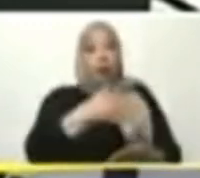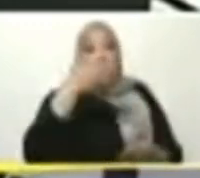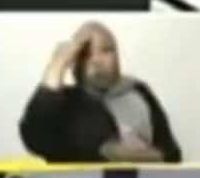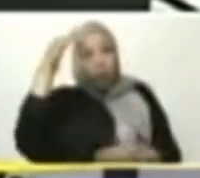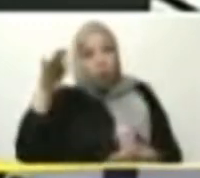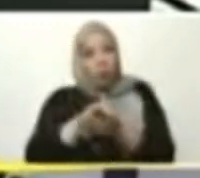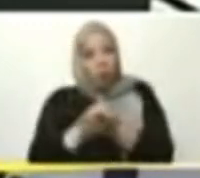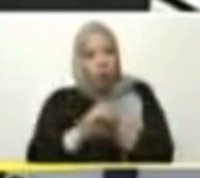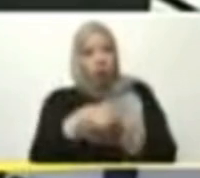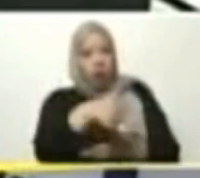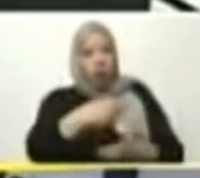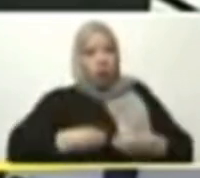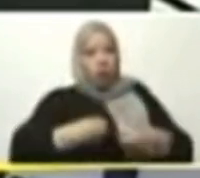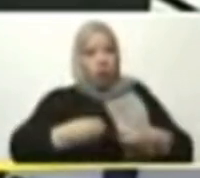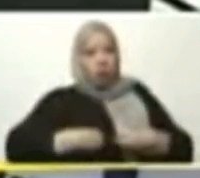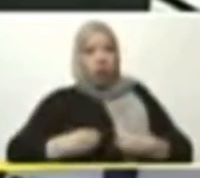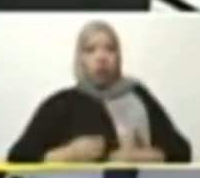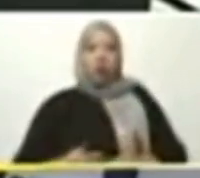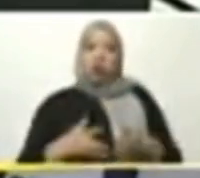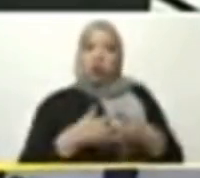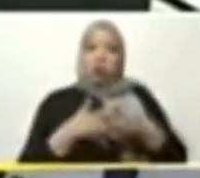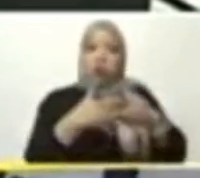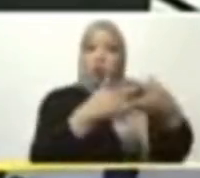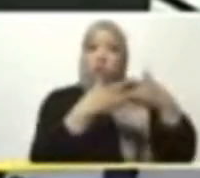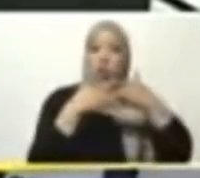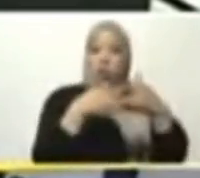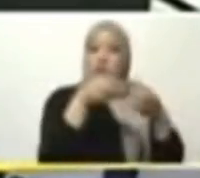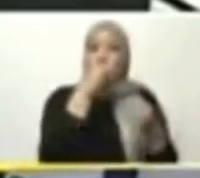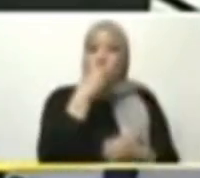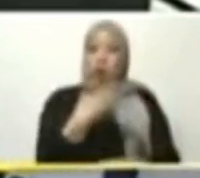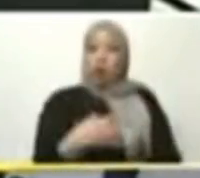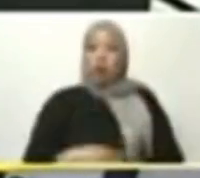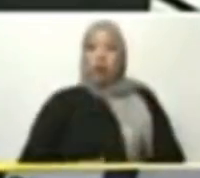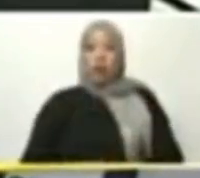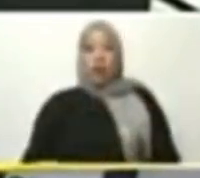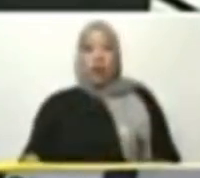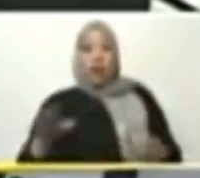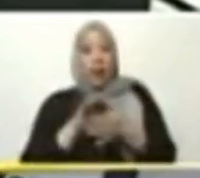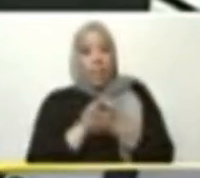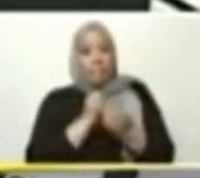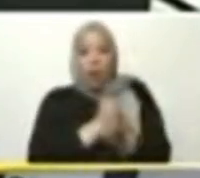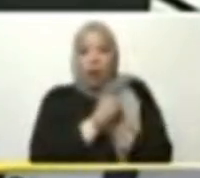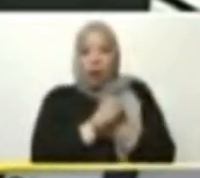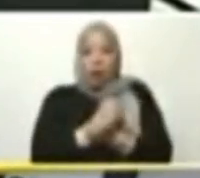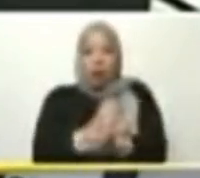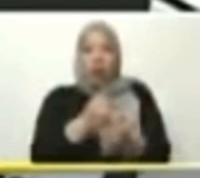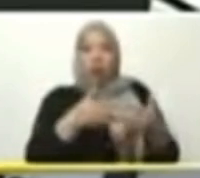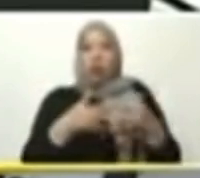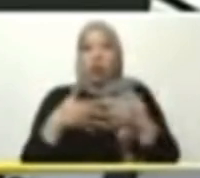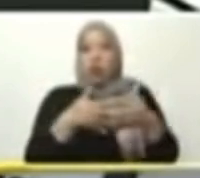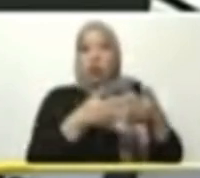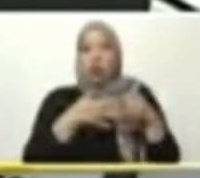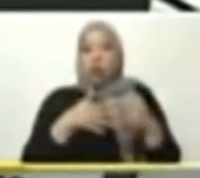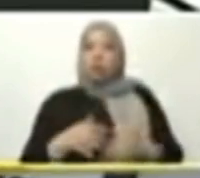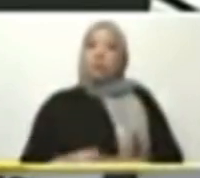saludo a toda la gente buena de los Estados Unidos de Norteamérica. Amamos los Estados Unidos de Norteamérica, lo